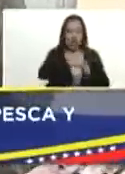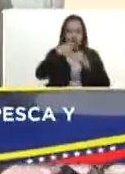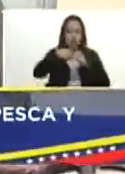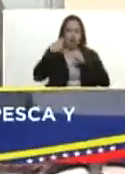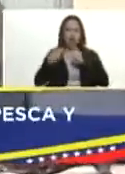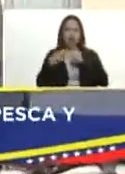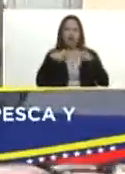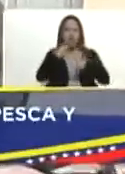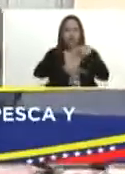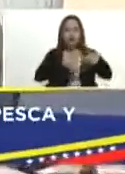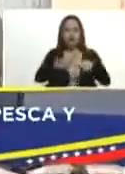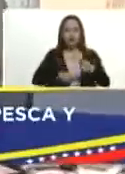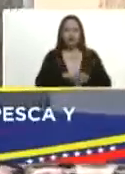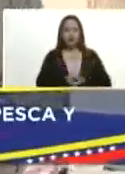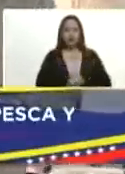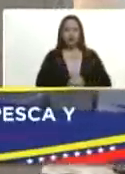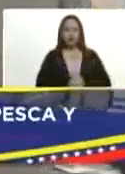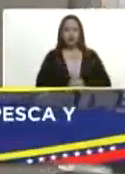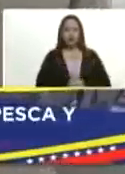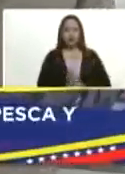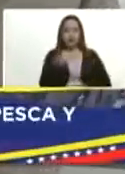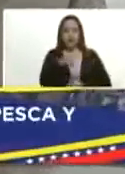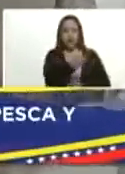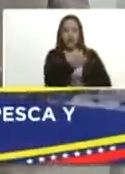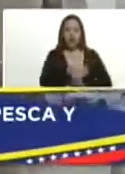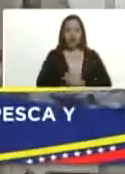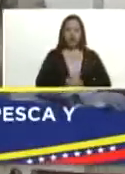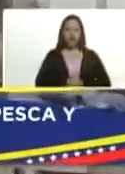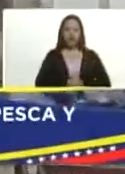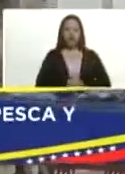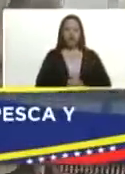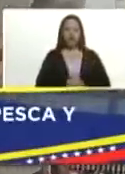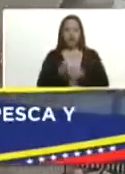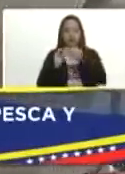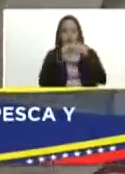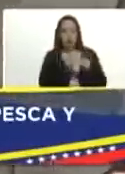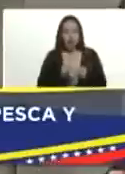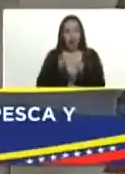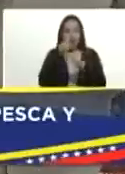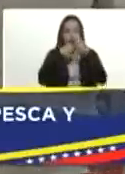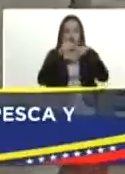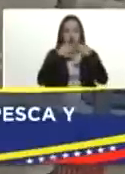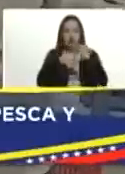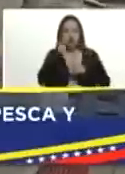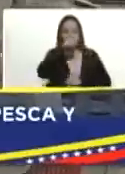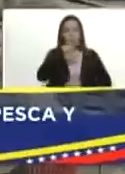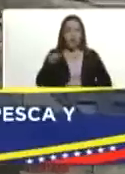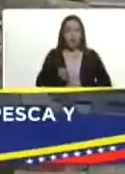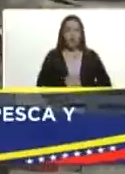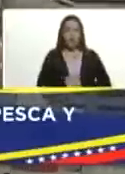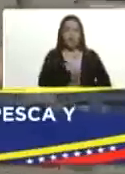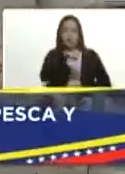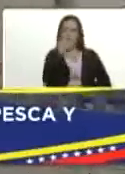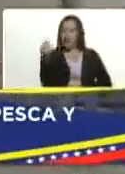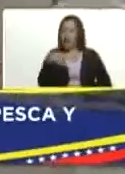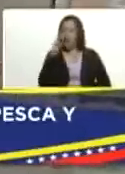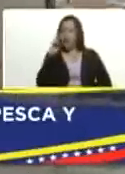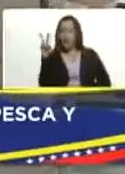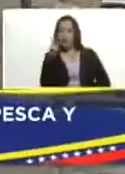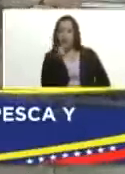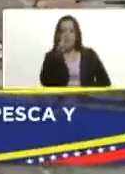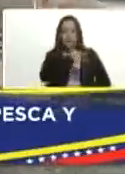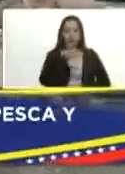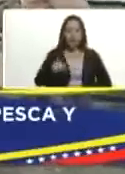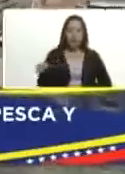el procesamiento del pescado, la preparación del alimento para el pueblo. Y aquí veo más trabajadoras y más sí.